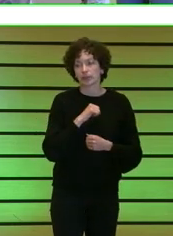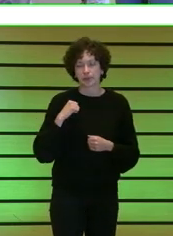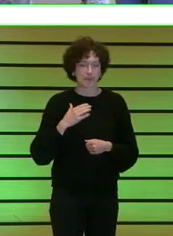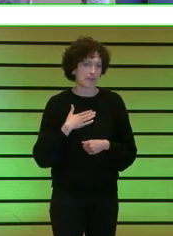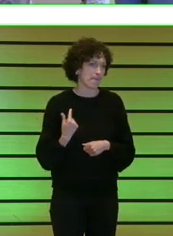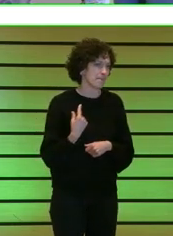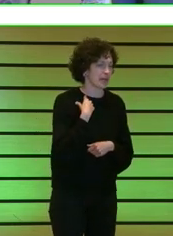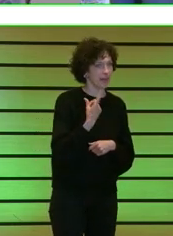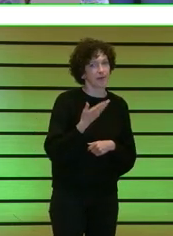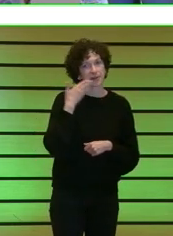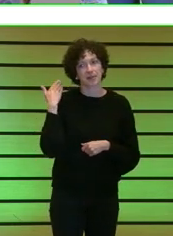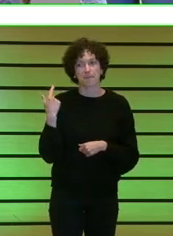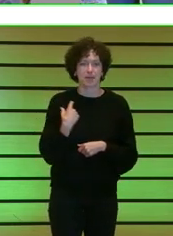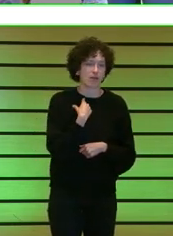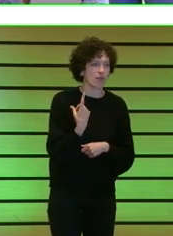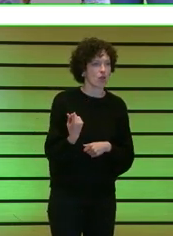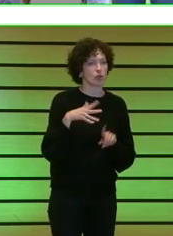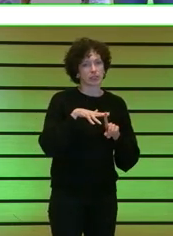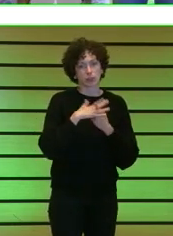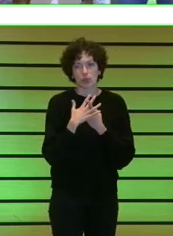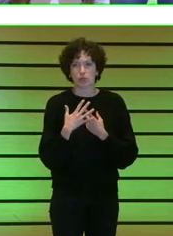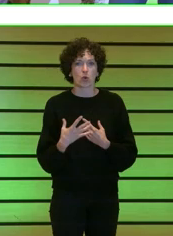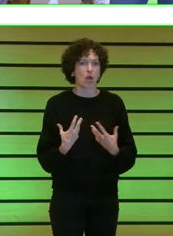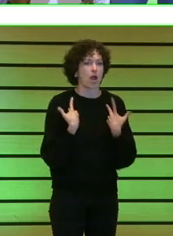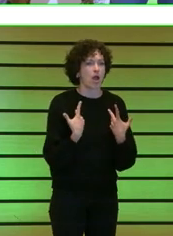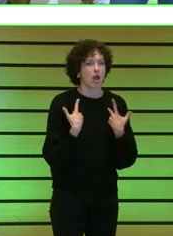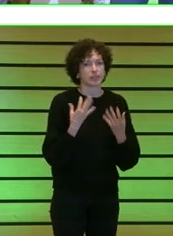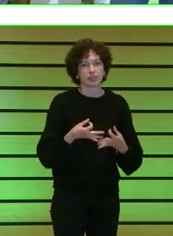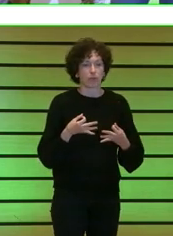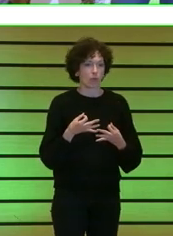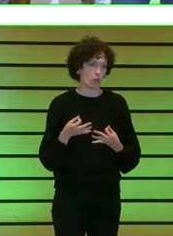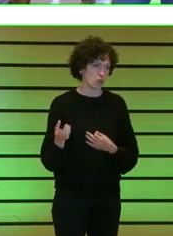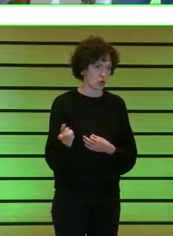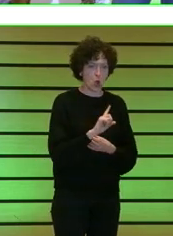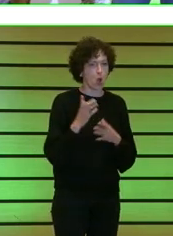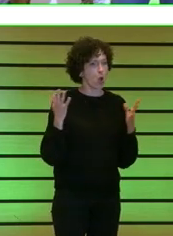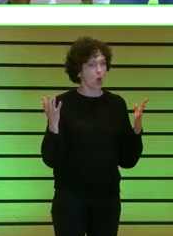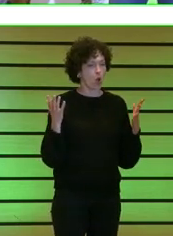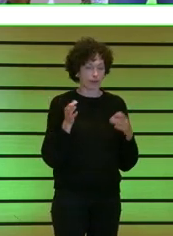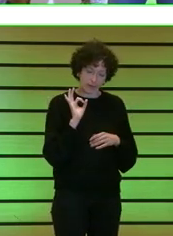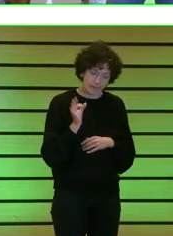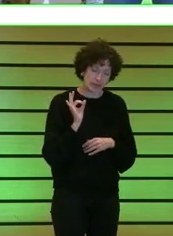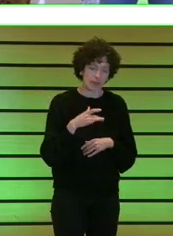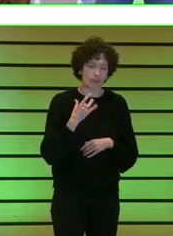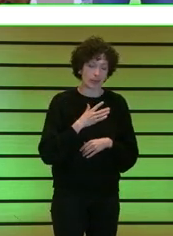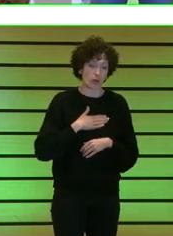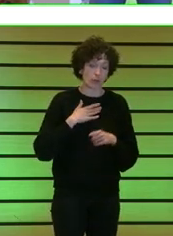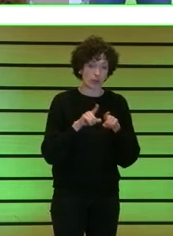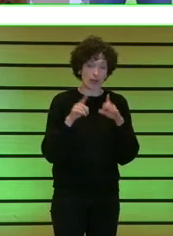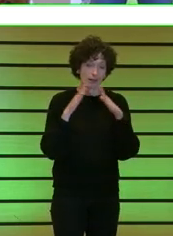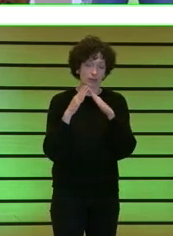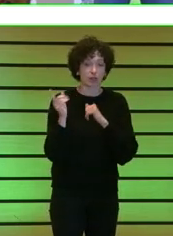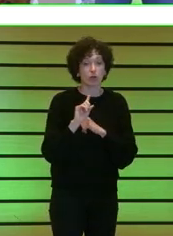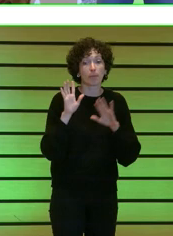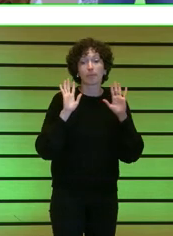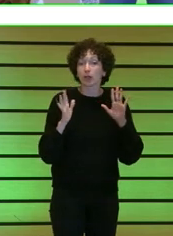perder dignidad y estar en una situación de agonía constante Es verdad que no puedes estar a lo mejor tan cómodo como en tu casa pero